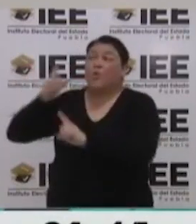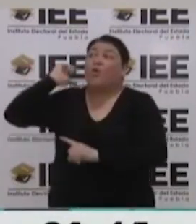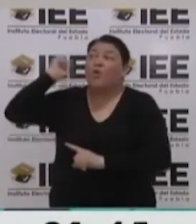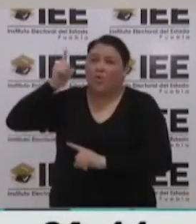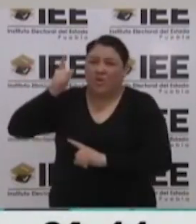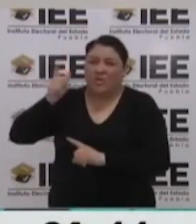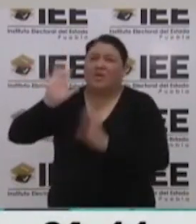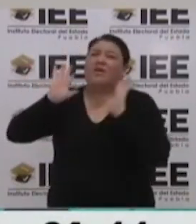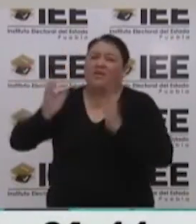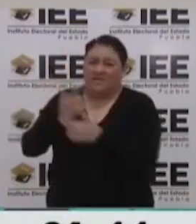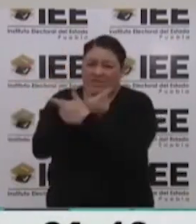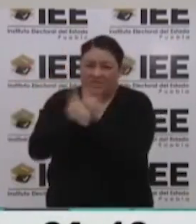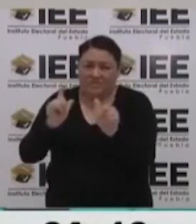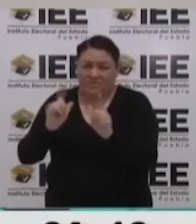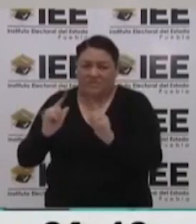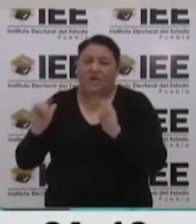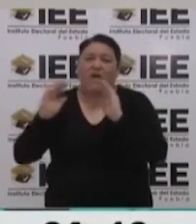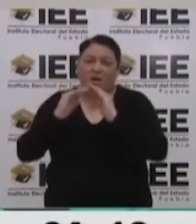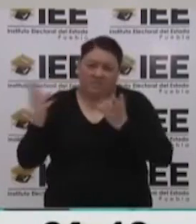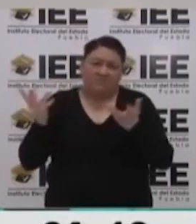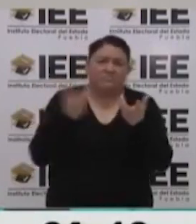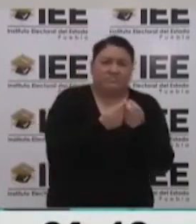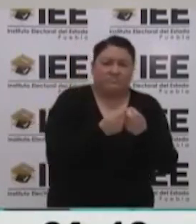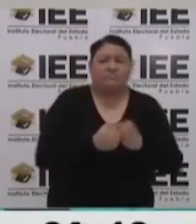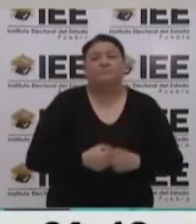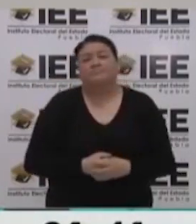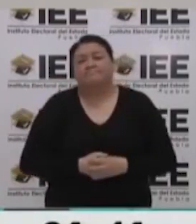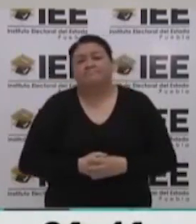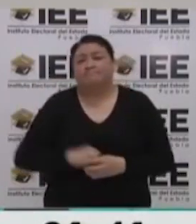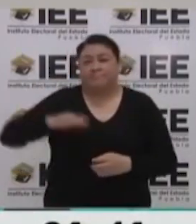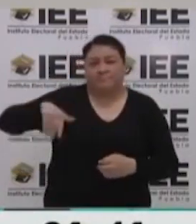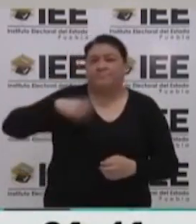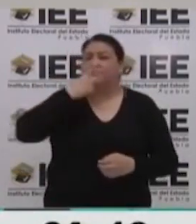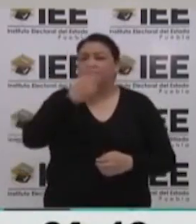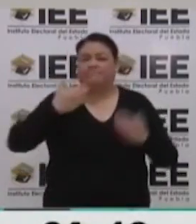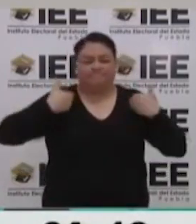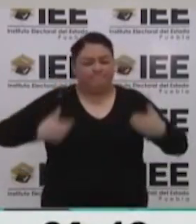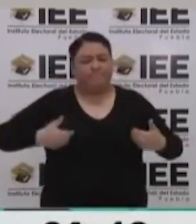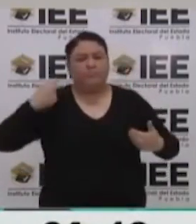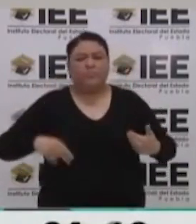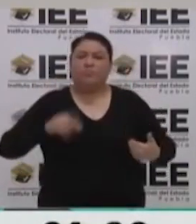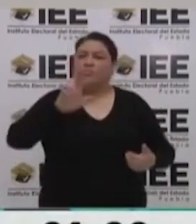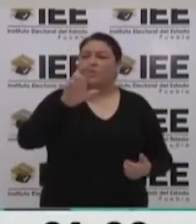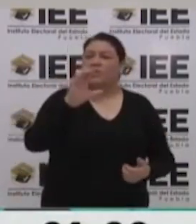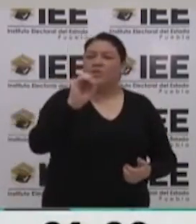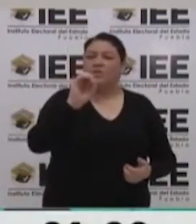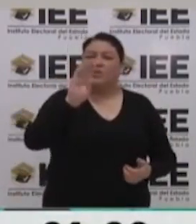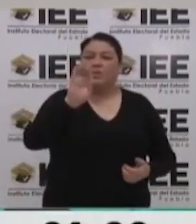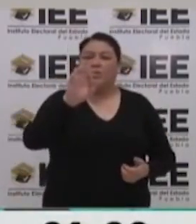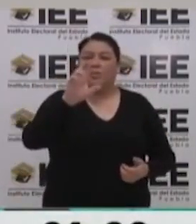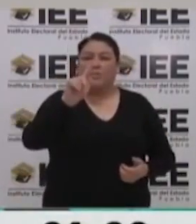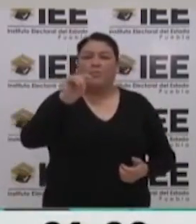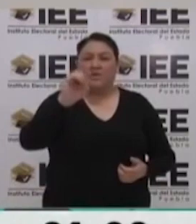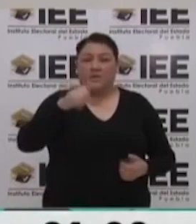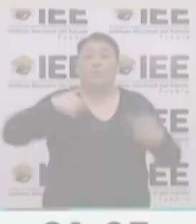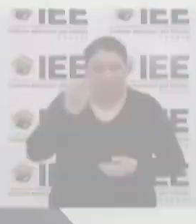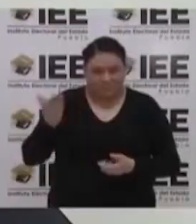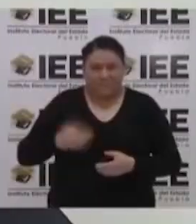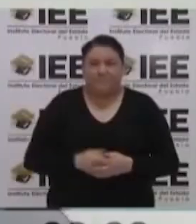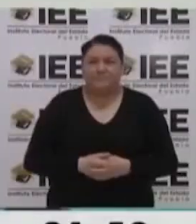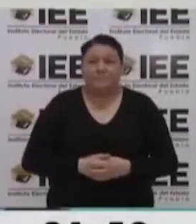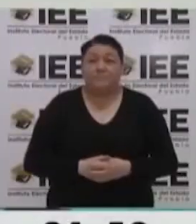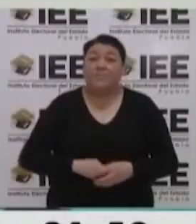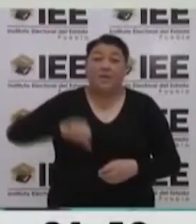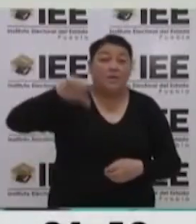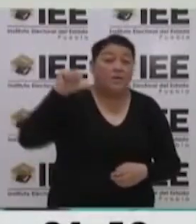esté en su en su hogar soy como les dije roberto ruiz esparza poblano estudian en liszt y